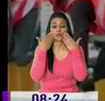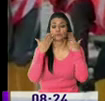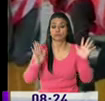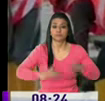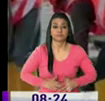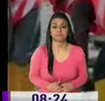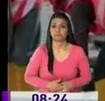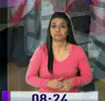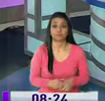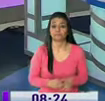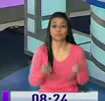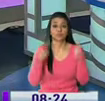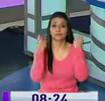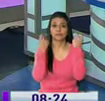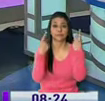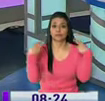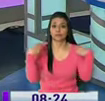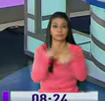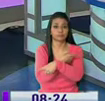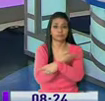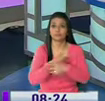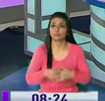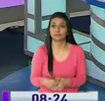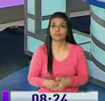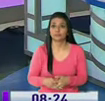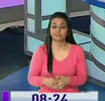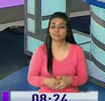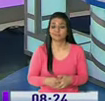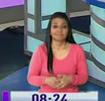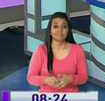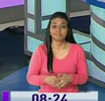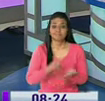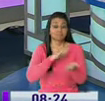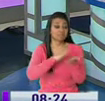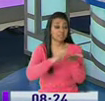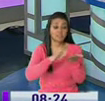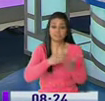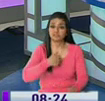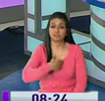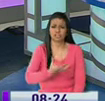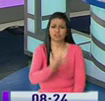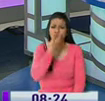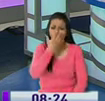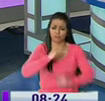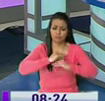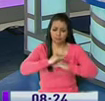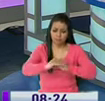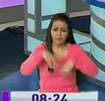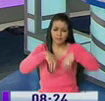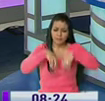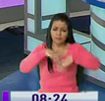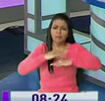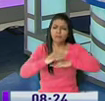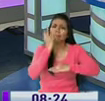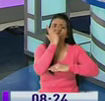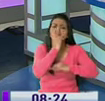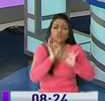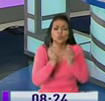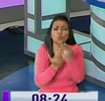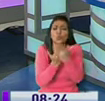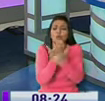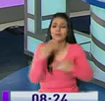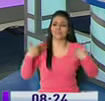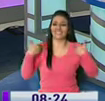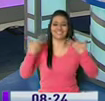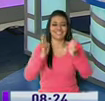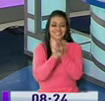sea, Ali, hay cosas que uno digo, perdóname, les adoquinan a los vecinos. Ya el adoquín,